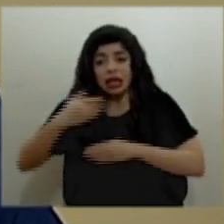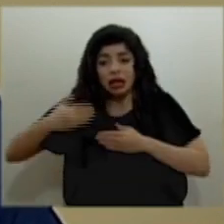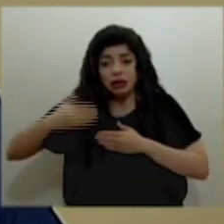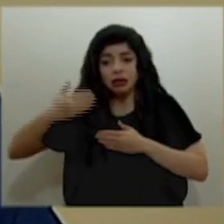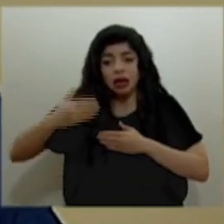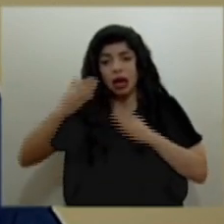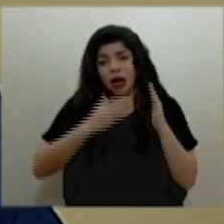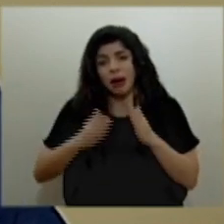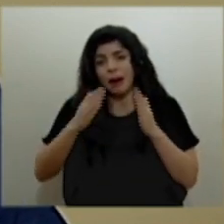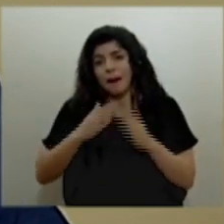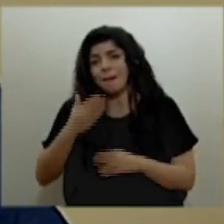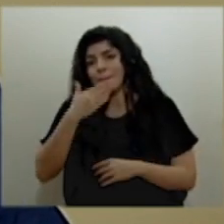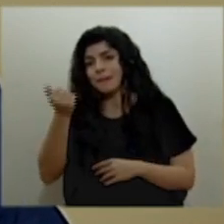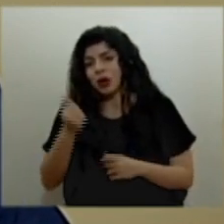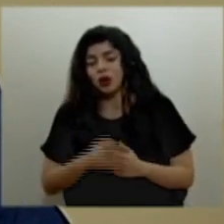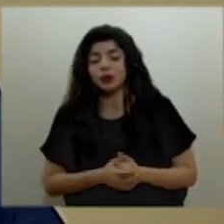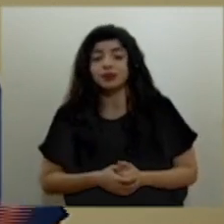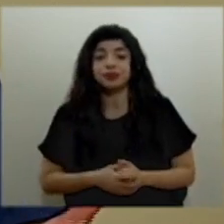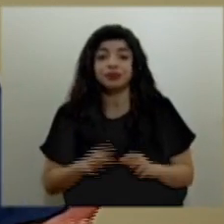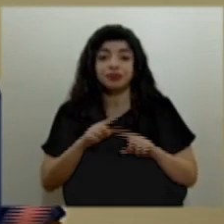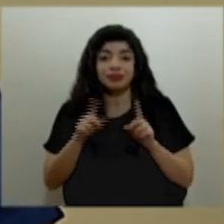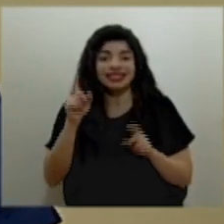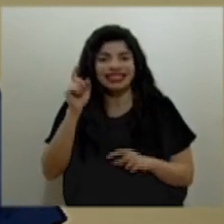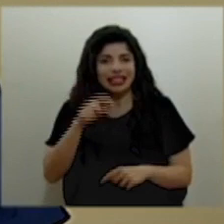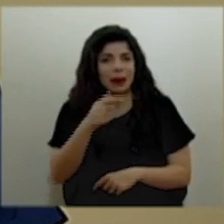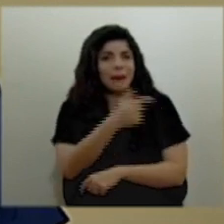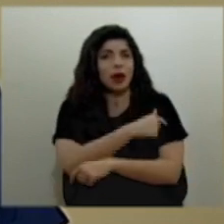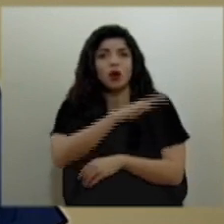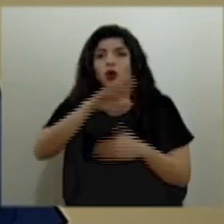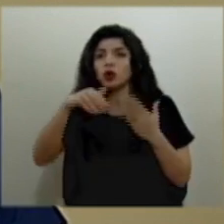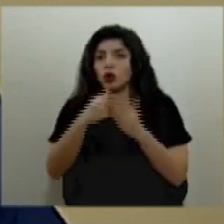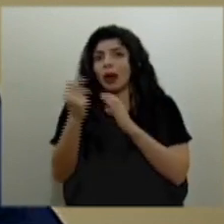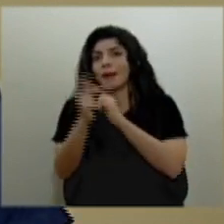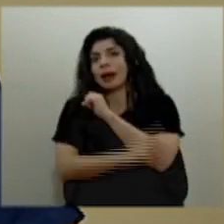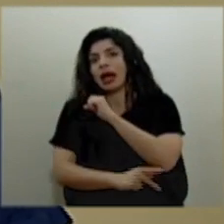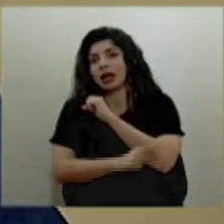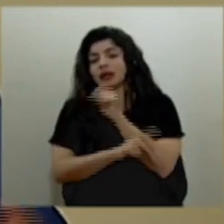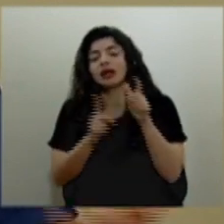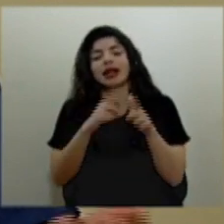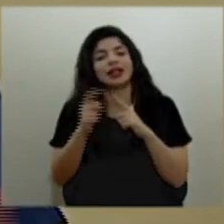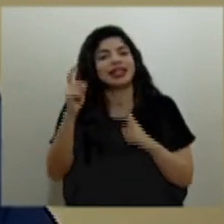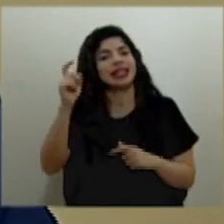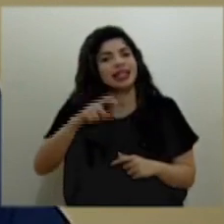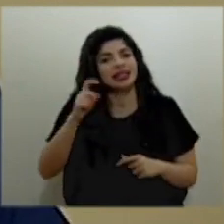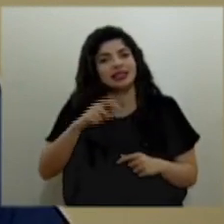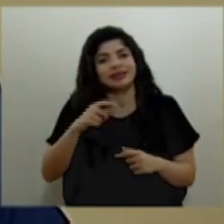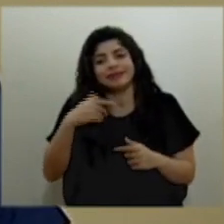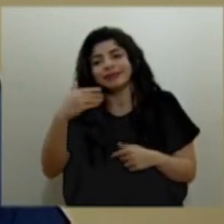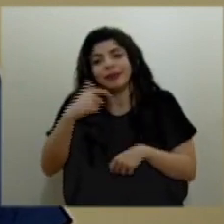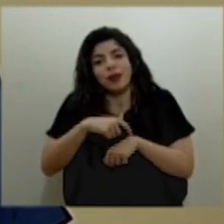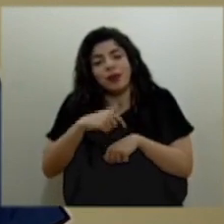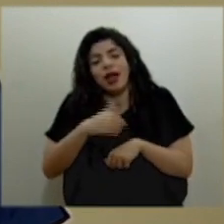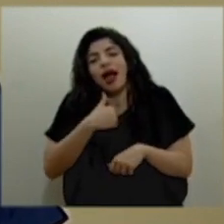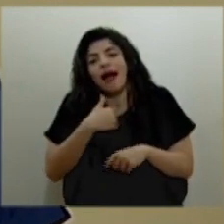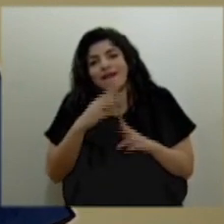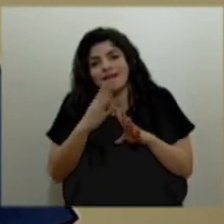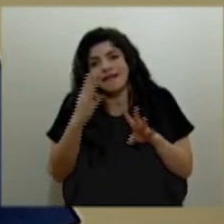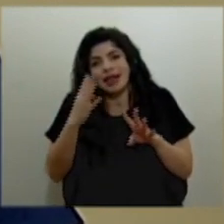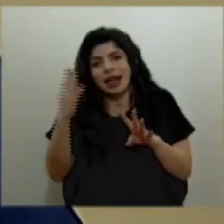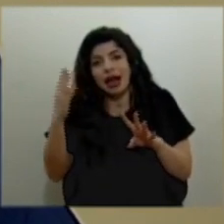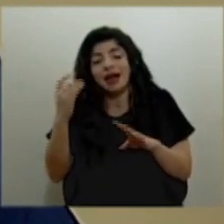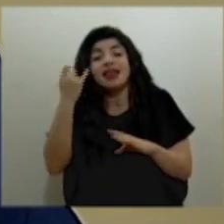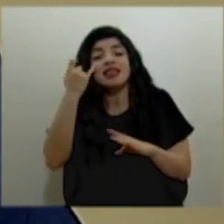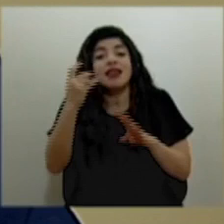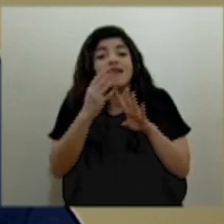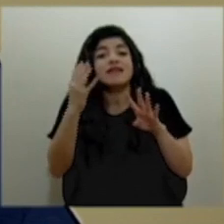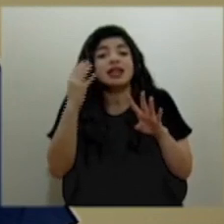organizando de una mejor forma, pero tenemos que vacunar a todo el país, entonces necesariamente van a haber filas en algún momento. La idea es que la fila vaya